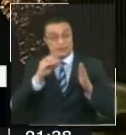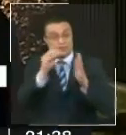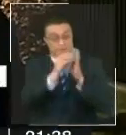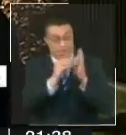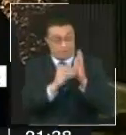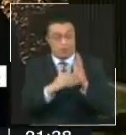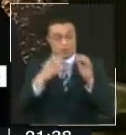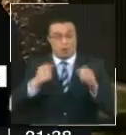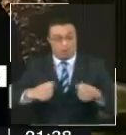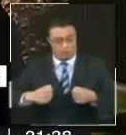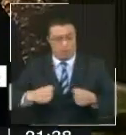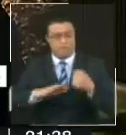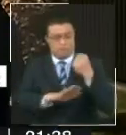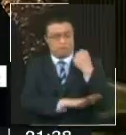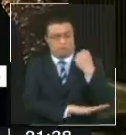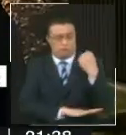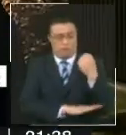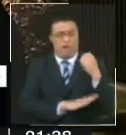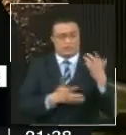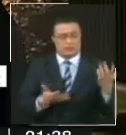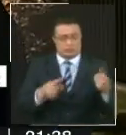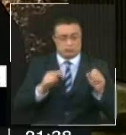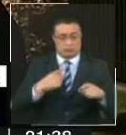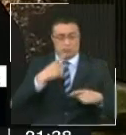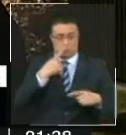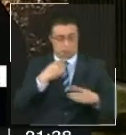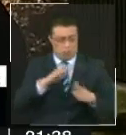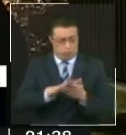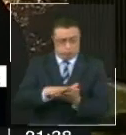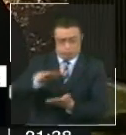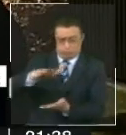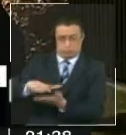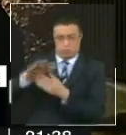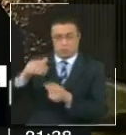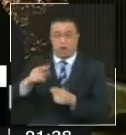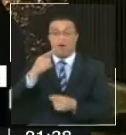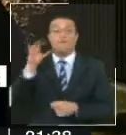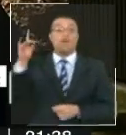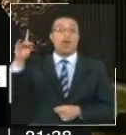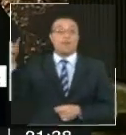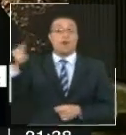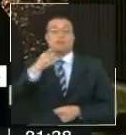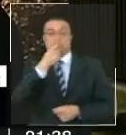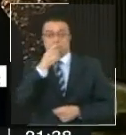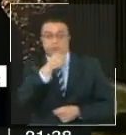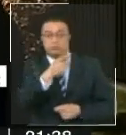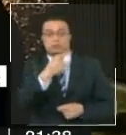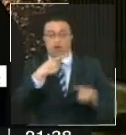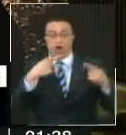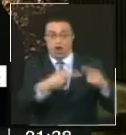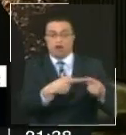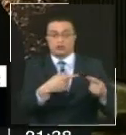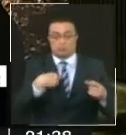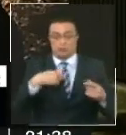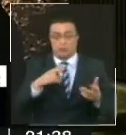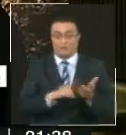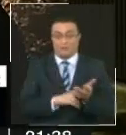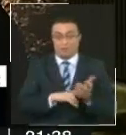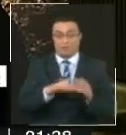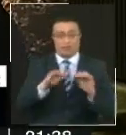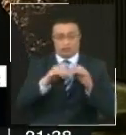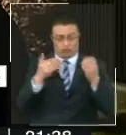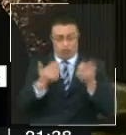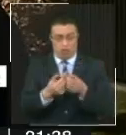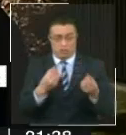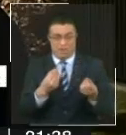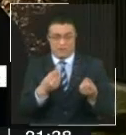eran sólidos teníamos la contingencia eh anunciada por Bolivia de una presentación en nuestra contra la verdad es que tenía todo